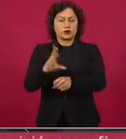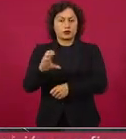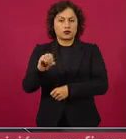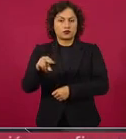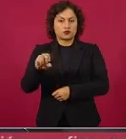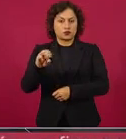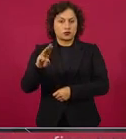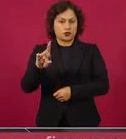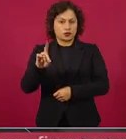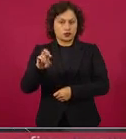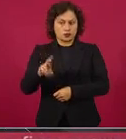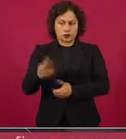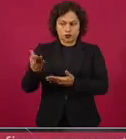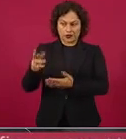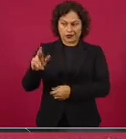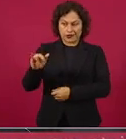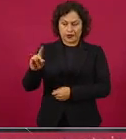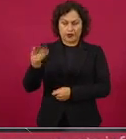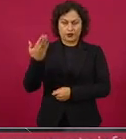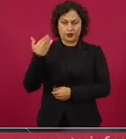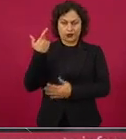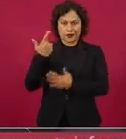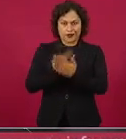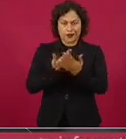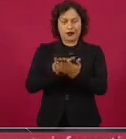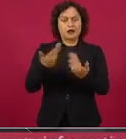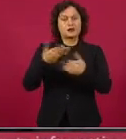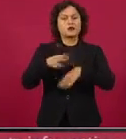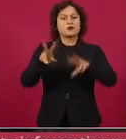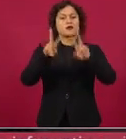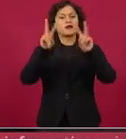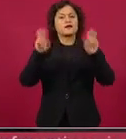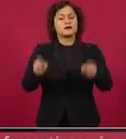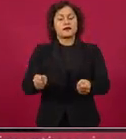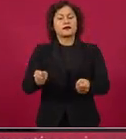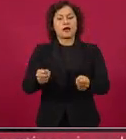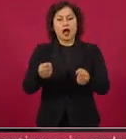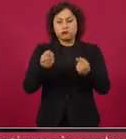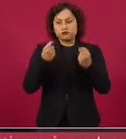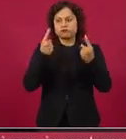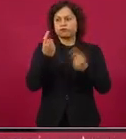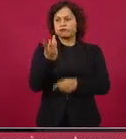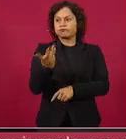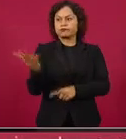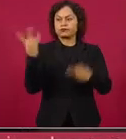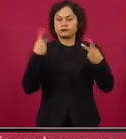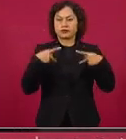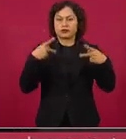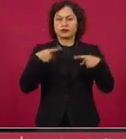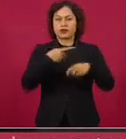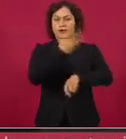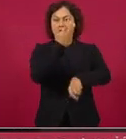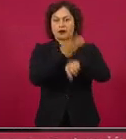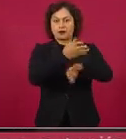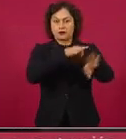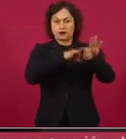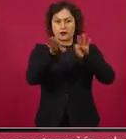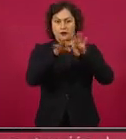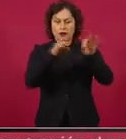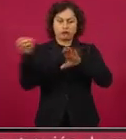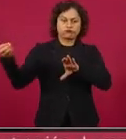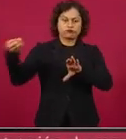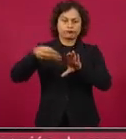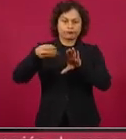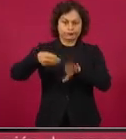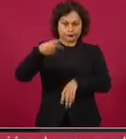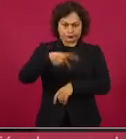Ricardo Sheffield, acerca de los héroes, las heroínas que envían sus remesas, le quiero hacer una referencia